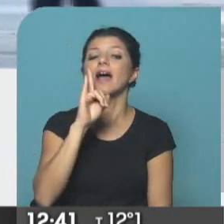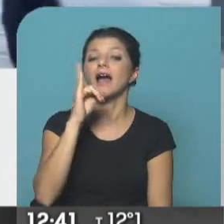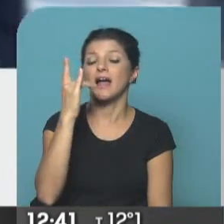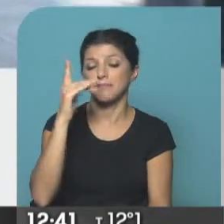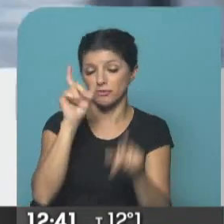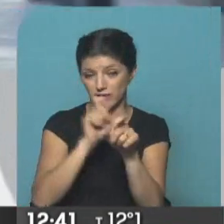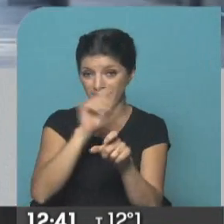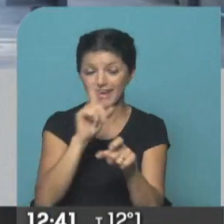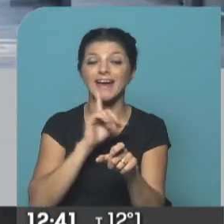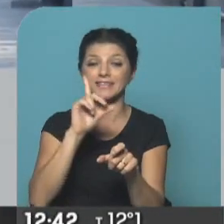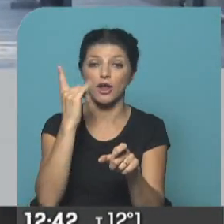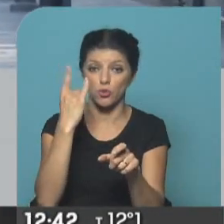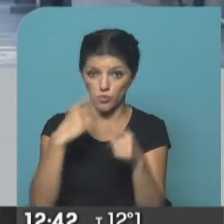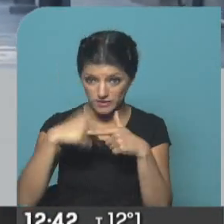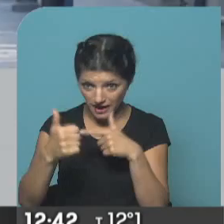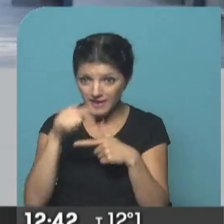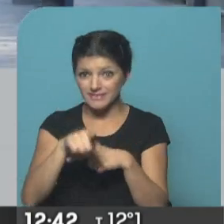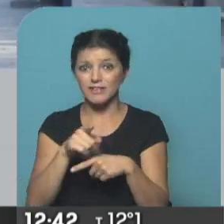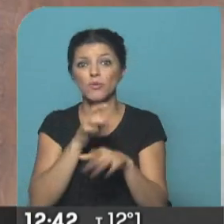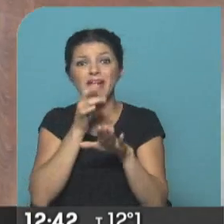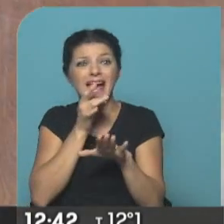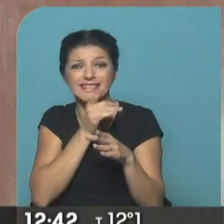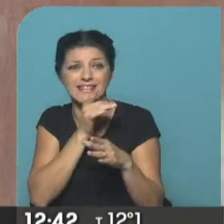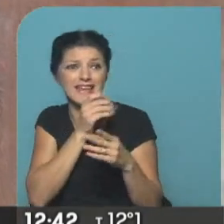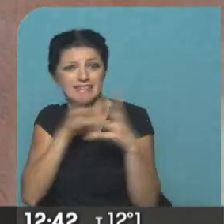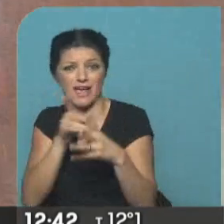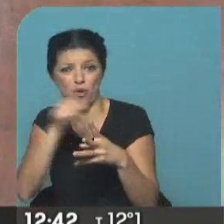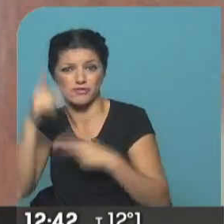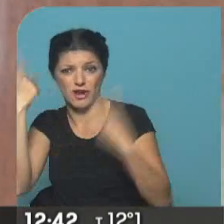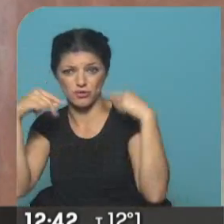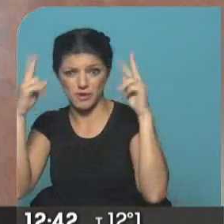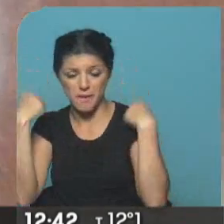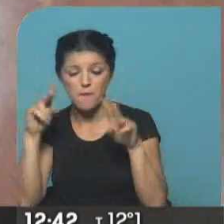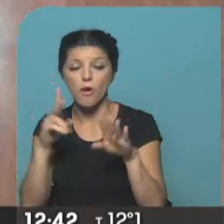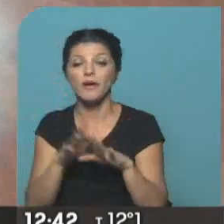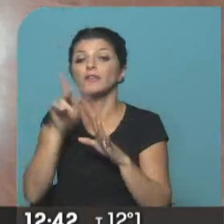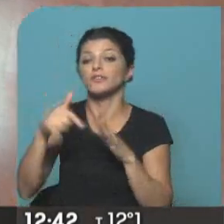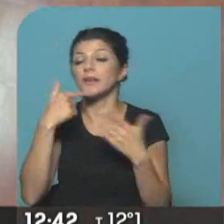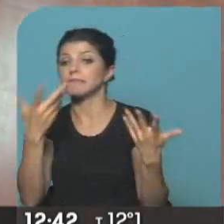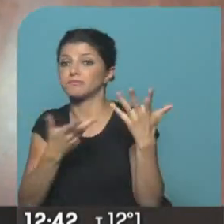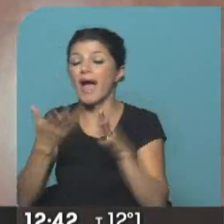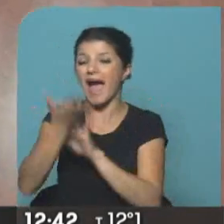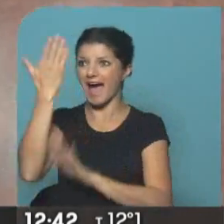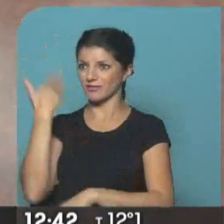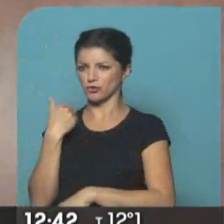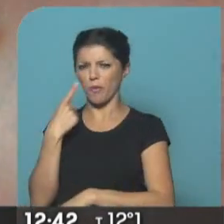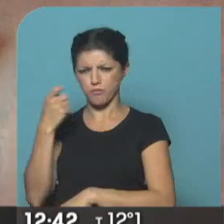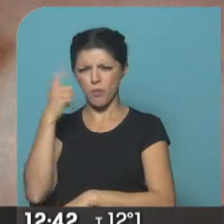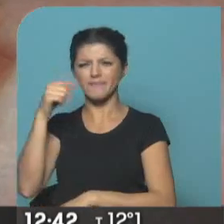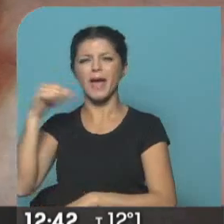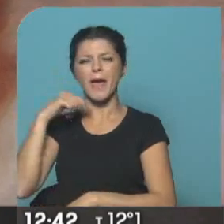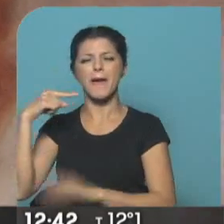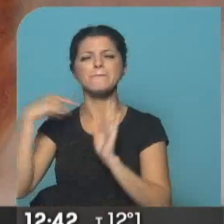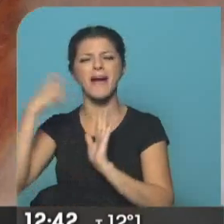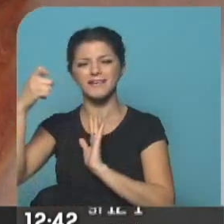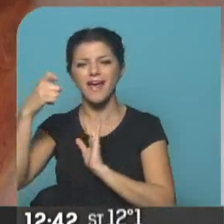radicalizados hacia los turistas. Entonces ahora se producen acusaciones y esa España unida que se vio con el rey y con